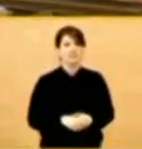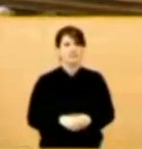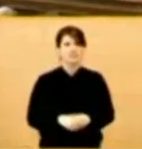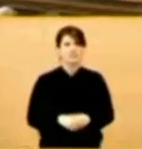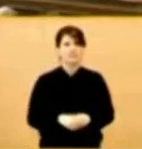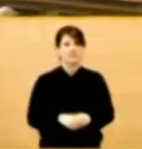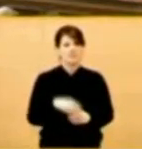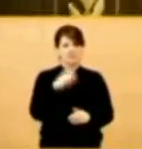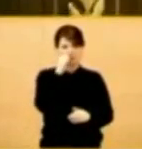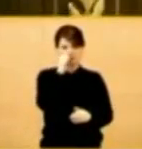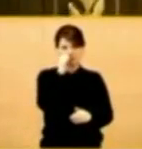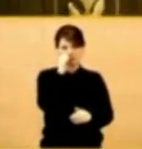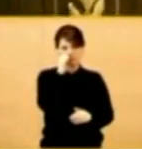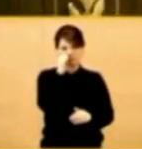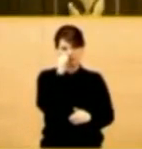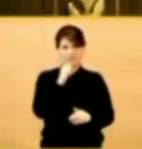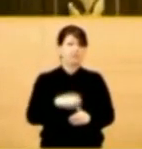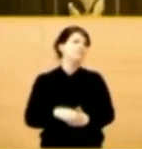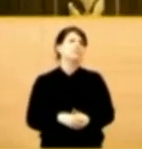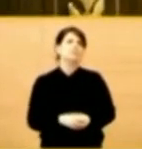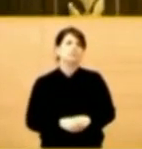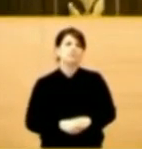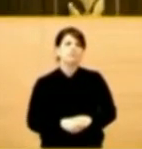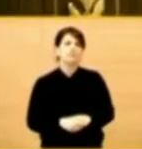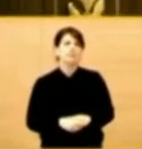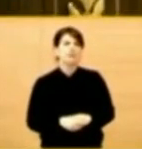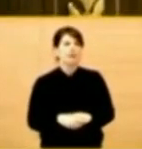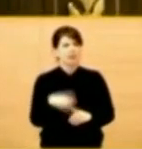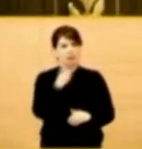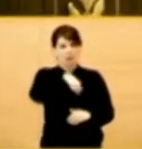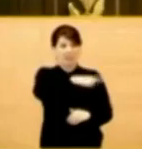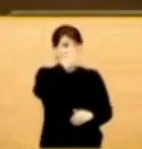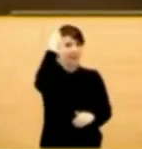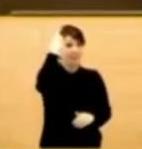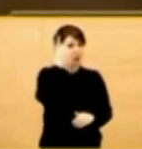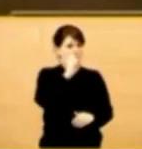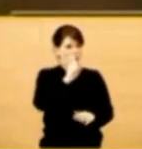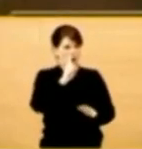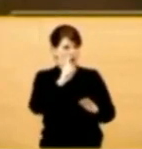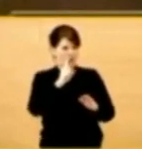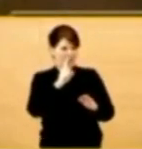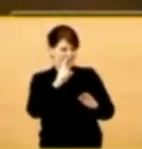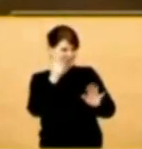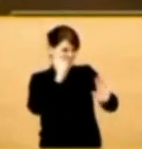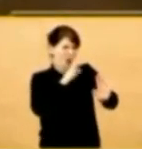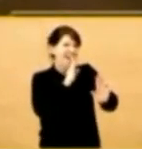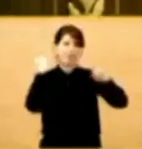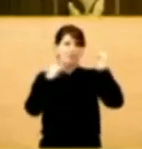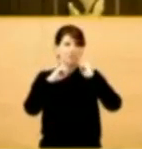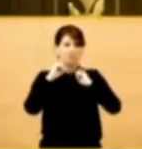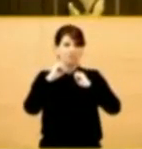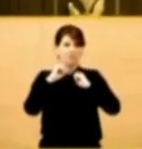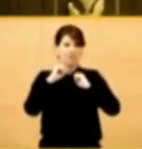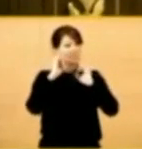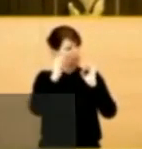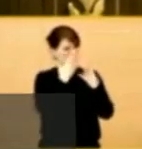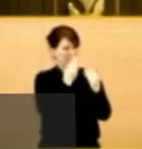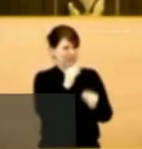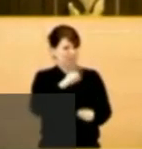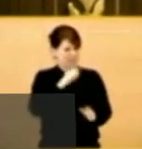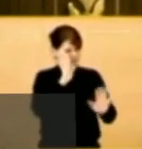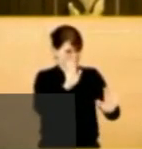Día de réplicas en el Congreso y abriendo fuego, Mariano Rajoy acusa a Sánchez de protagonizar una comedia de enredo. No basta